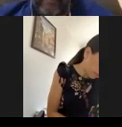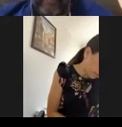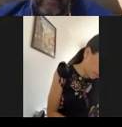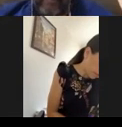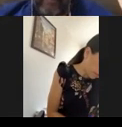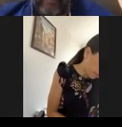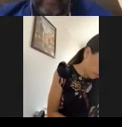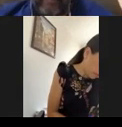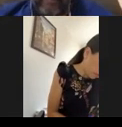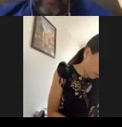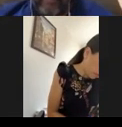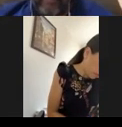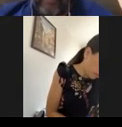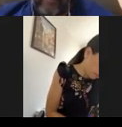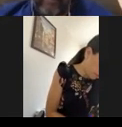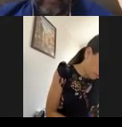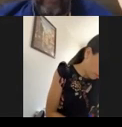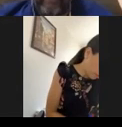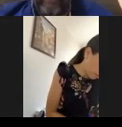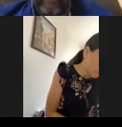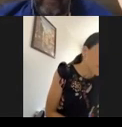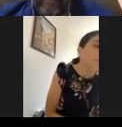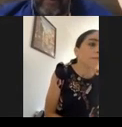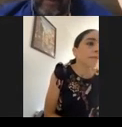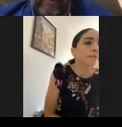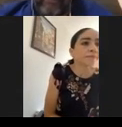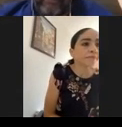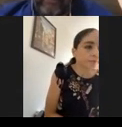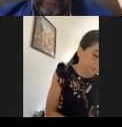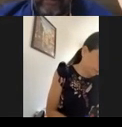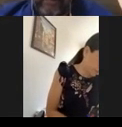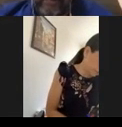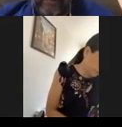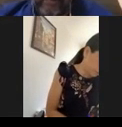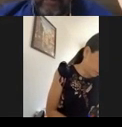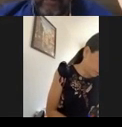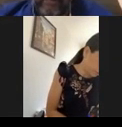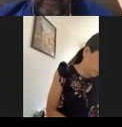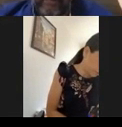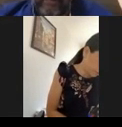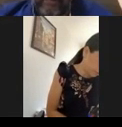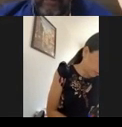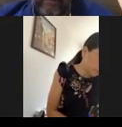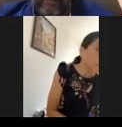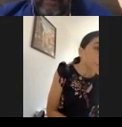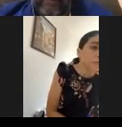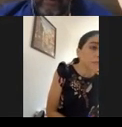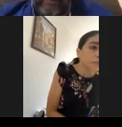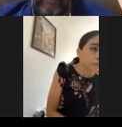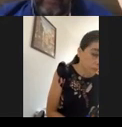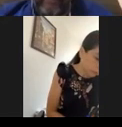PIMUS. Entonces ya hoy van a ver el entregable, que es el que van a dictaminar, como PIMUS. O sea, esa parte ya